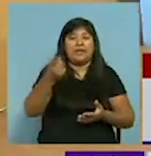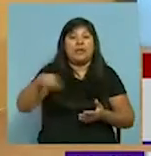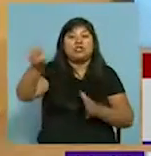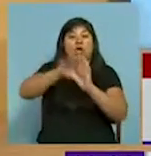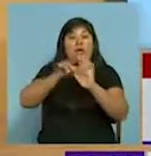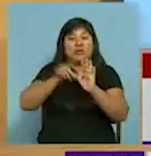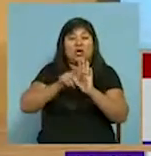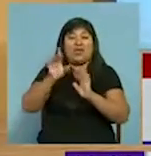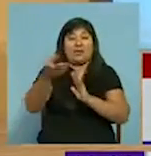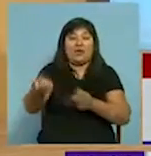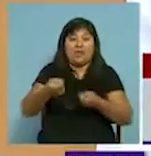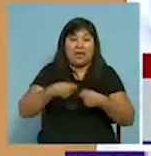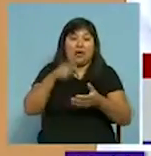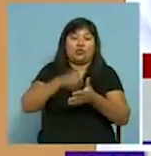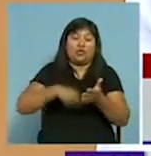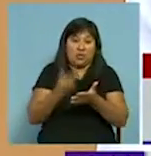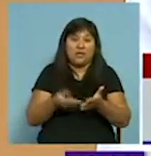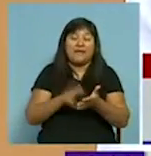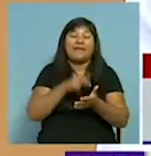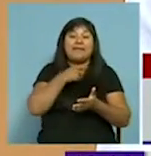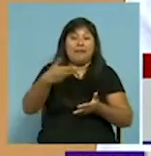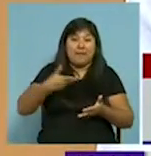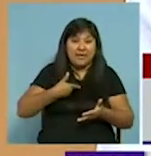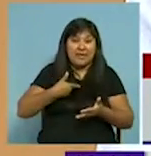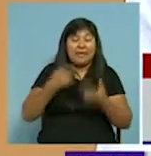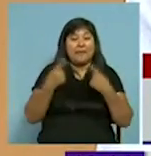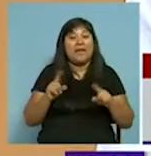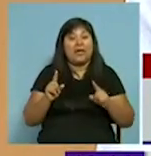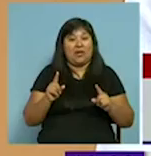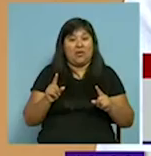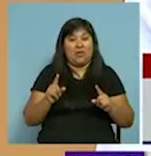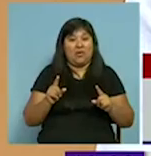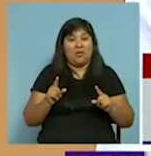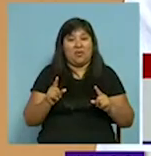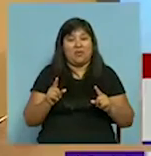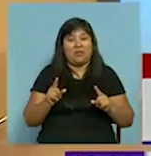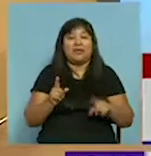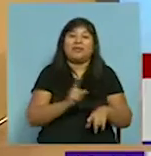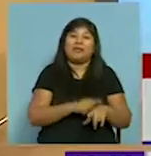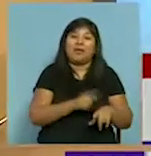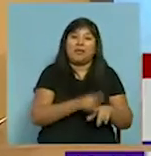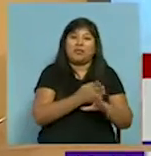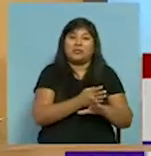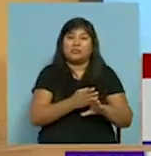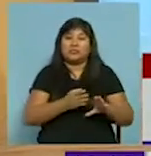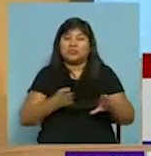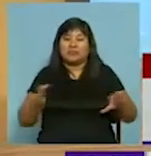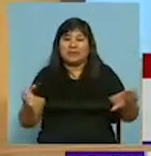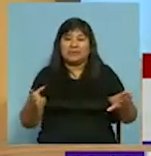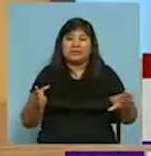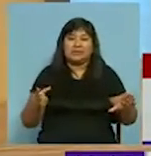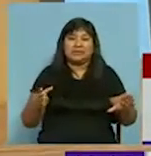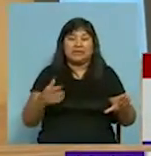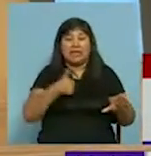dirigentes la chance de poder continuar con el proyecto pero realmente después de este tiempo la evaluación que uno